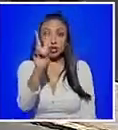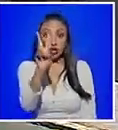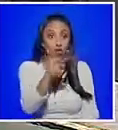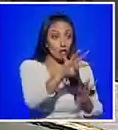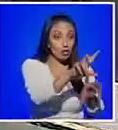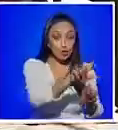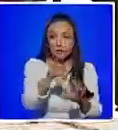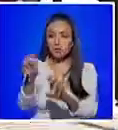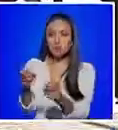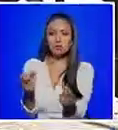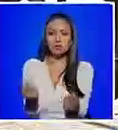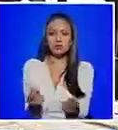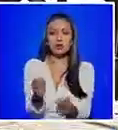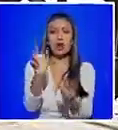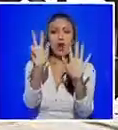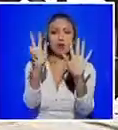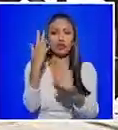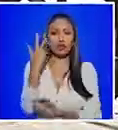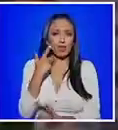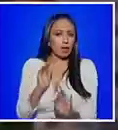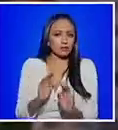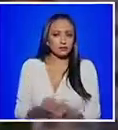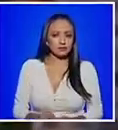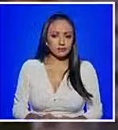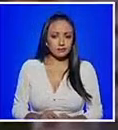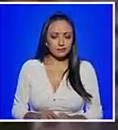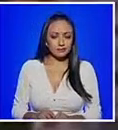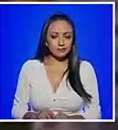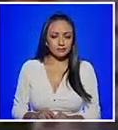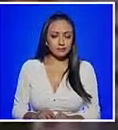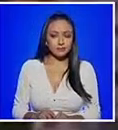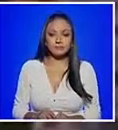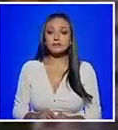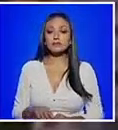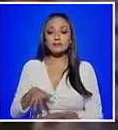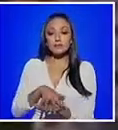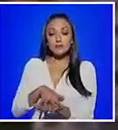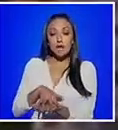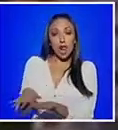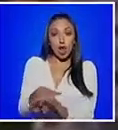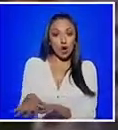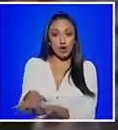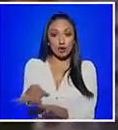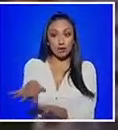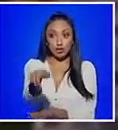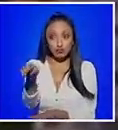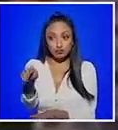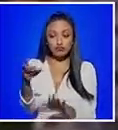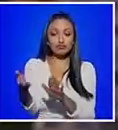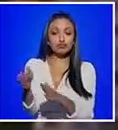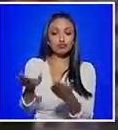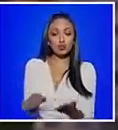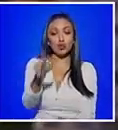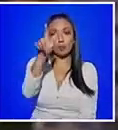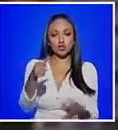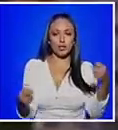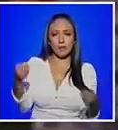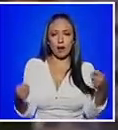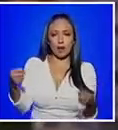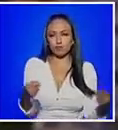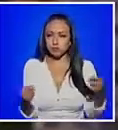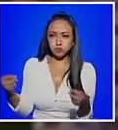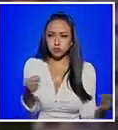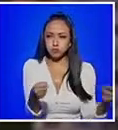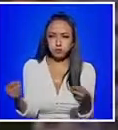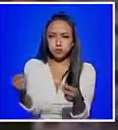ocurrieron en menos de 8 días. En la provincia de Los Ríos asesinan a un piloto de rally y a su esposa.